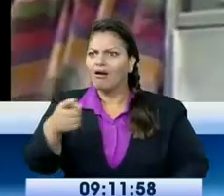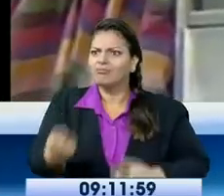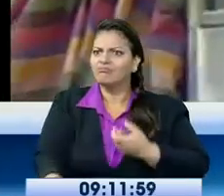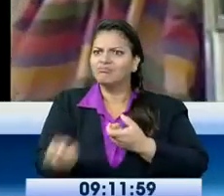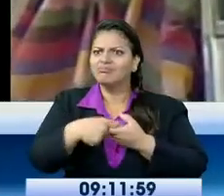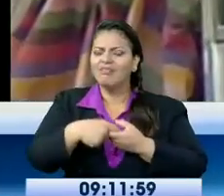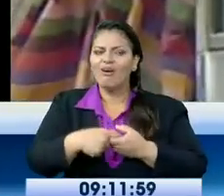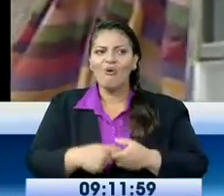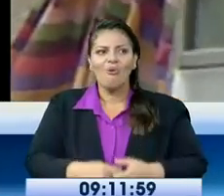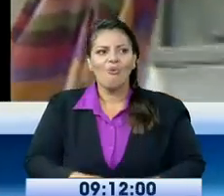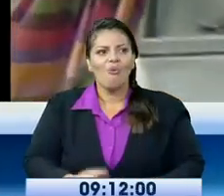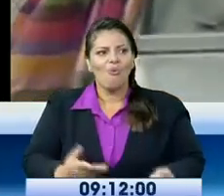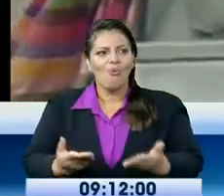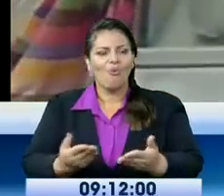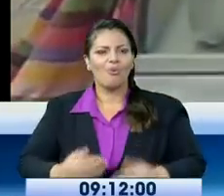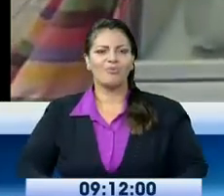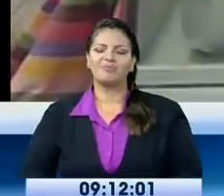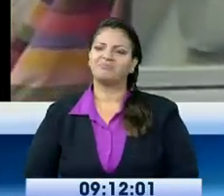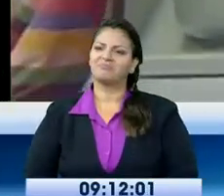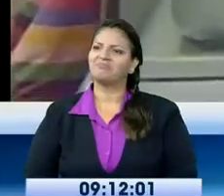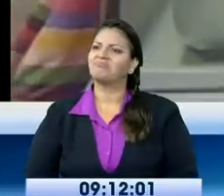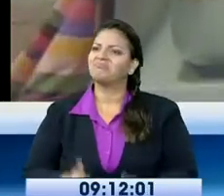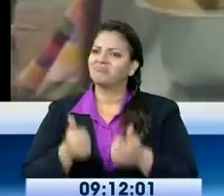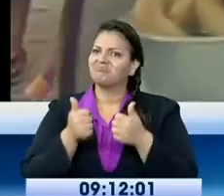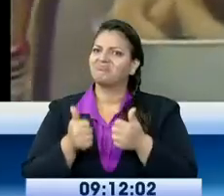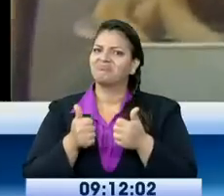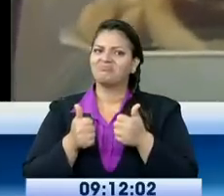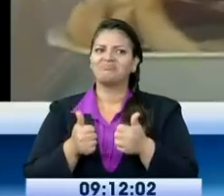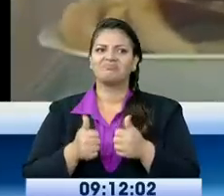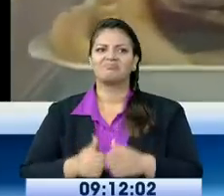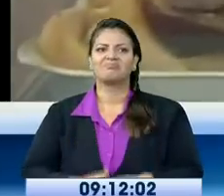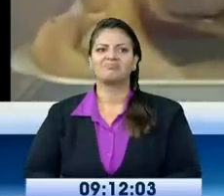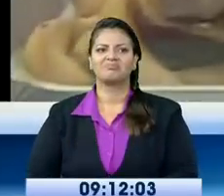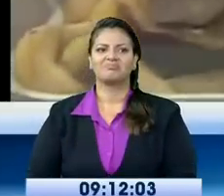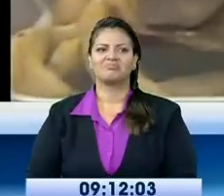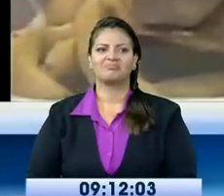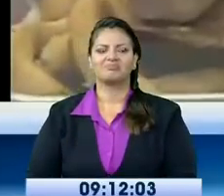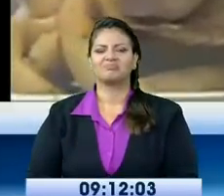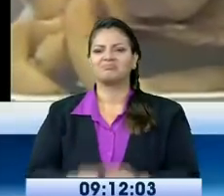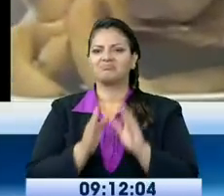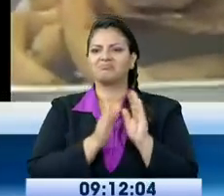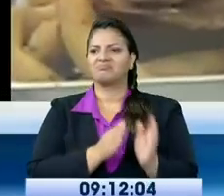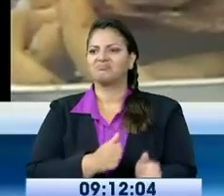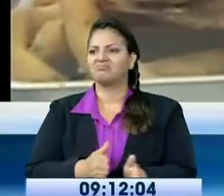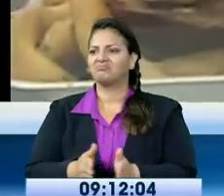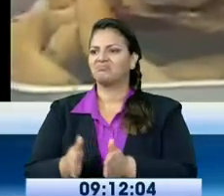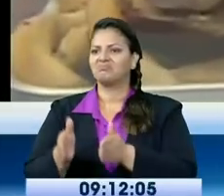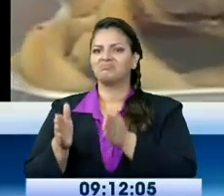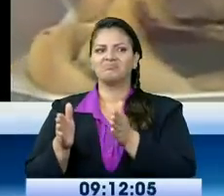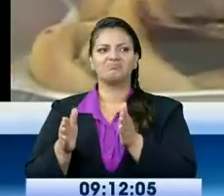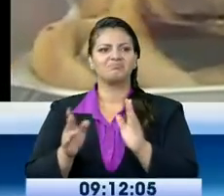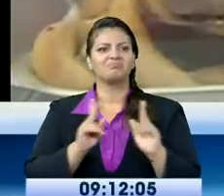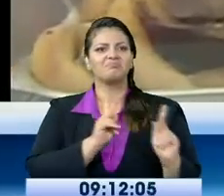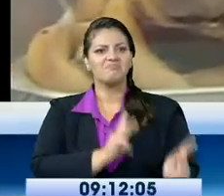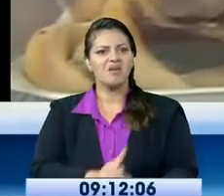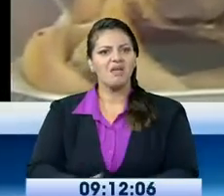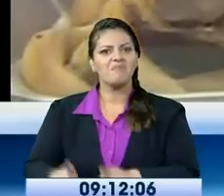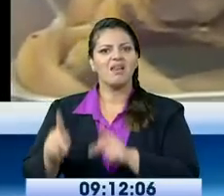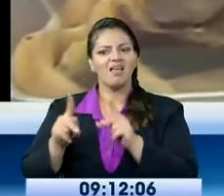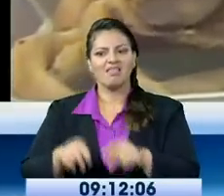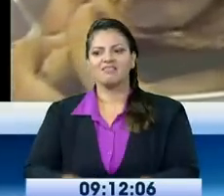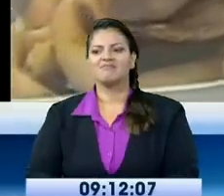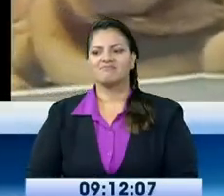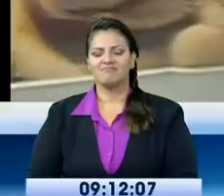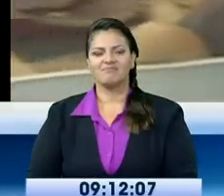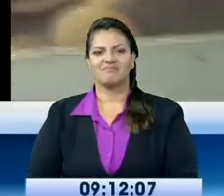en el concurso de la noticia, también están ellos aquí. Así que ya están preparando todo para que los comensales puedan venir más